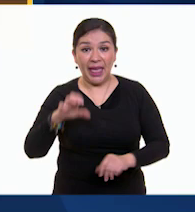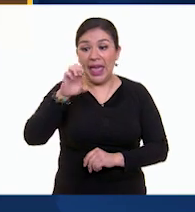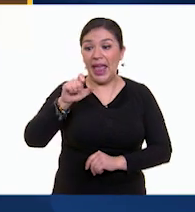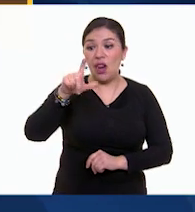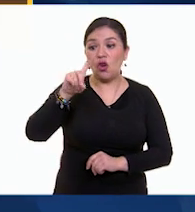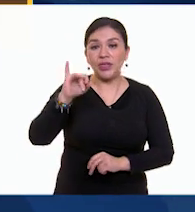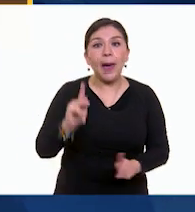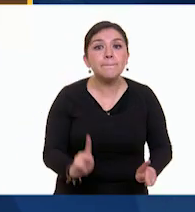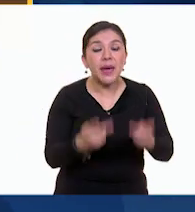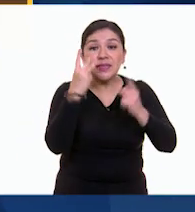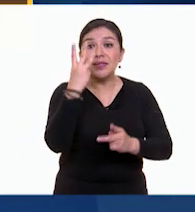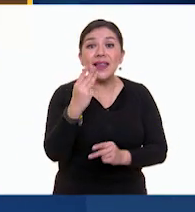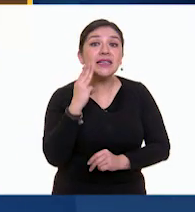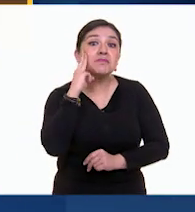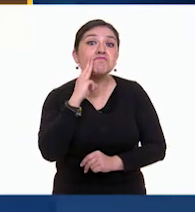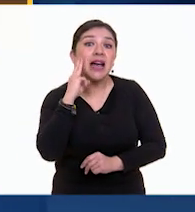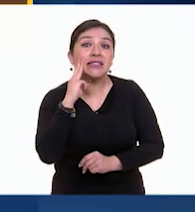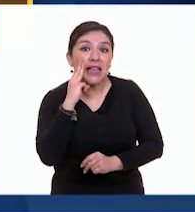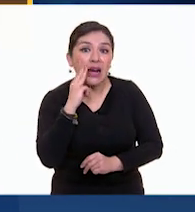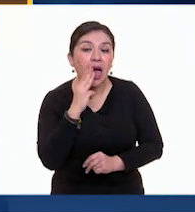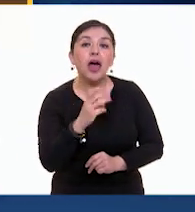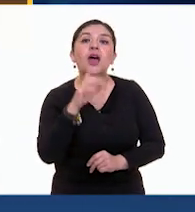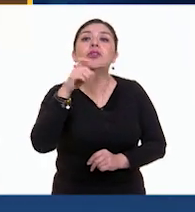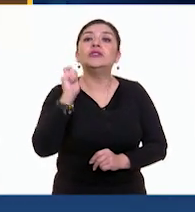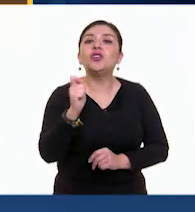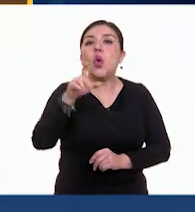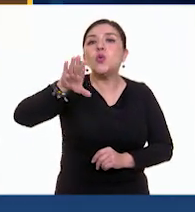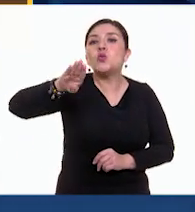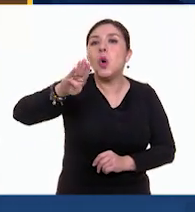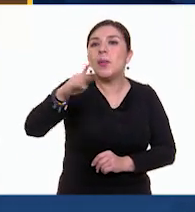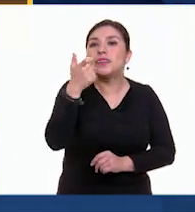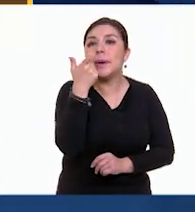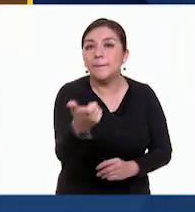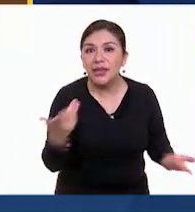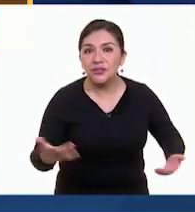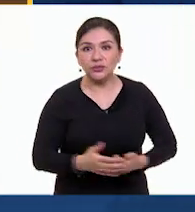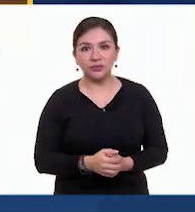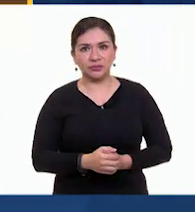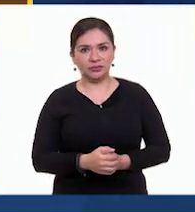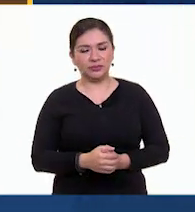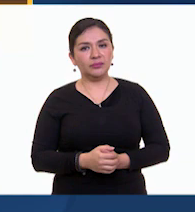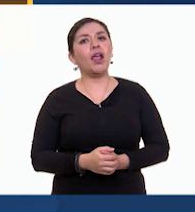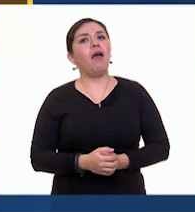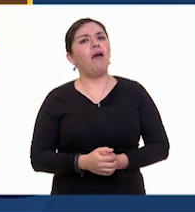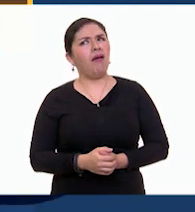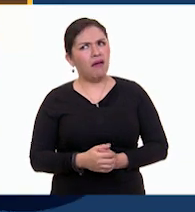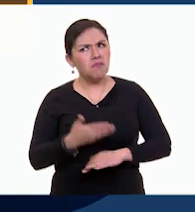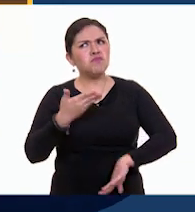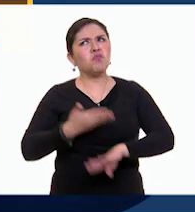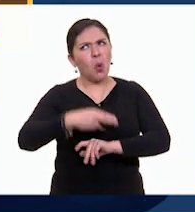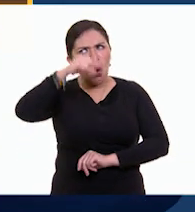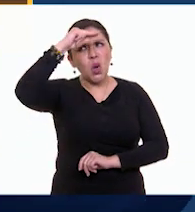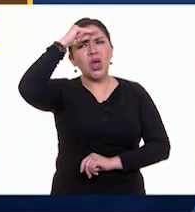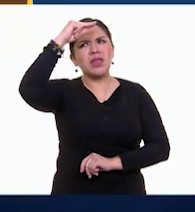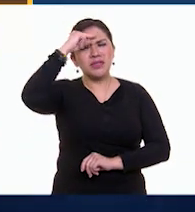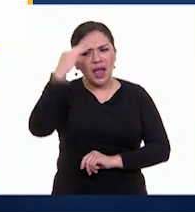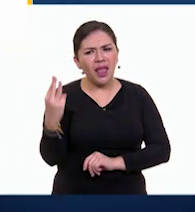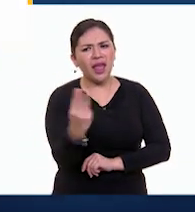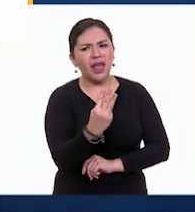Elodia vendió las 3 manzanas que le sobraron en 90 pesos. Vaya, qué